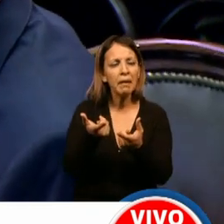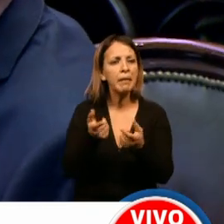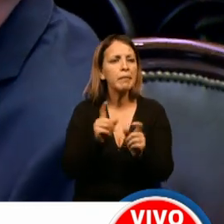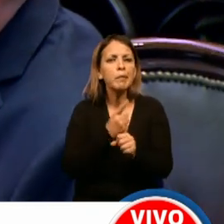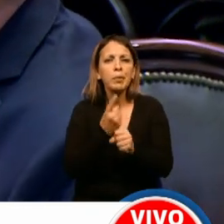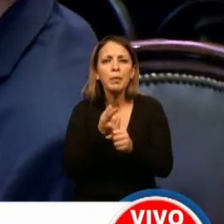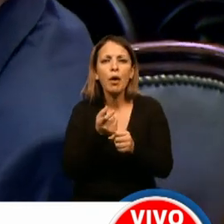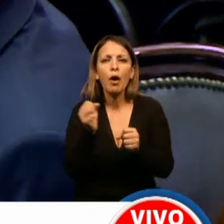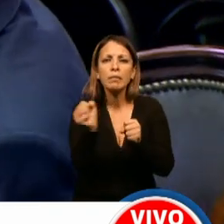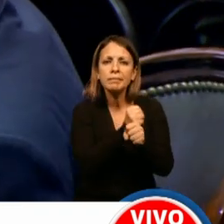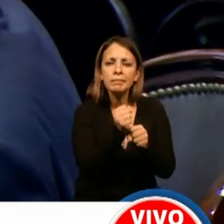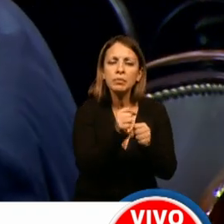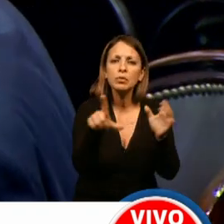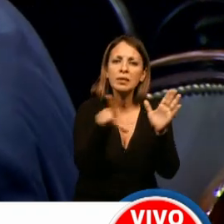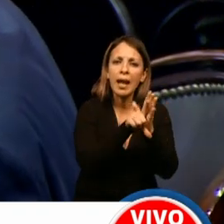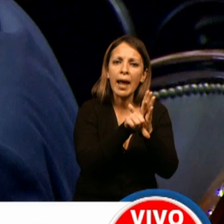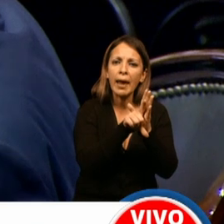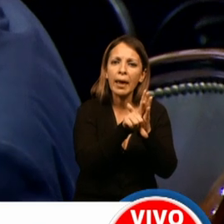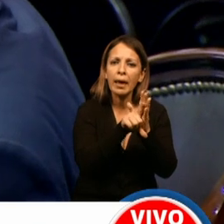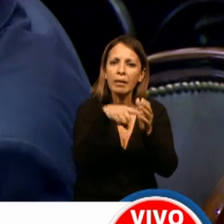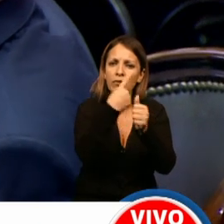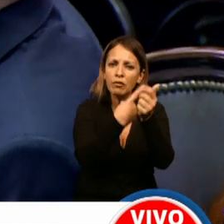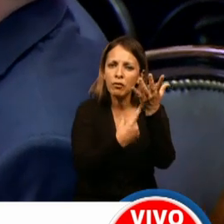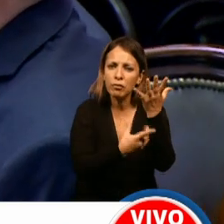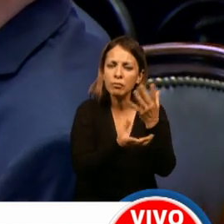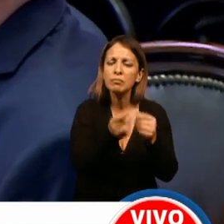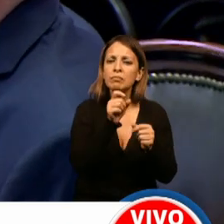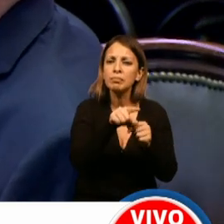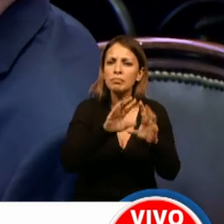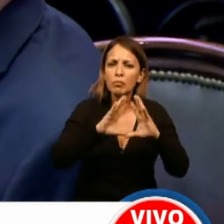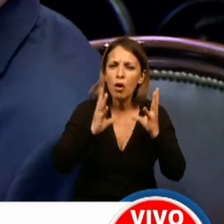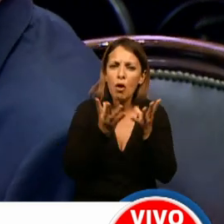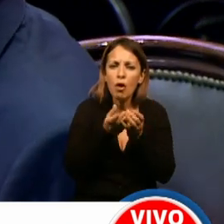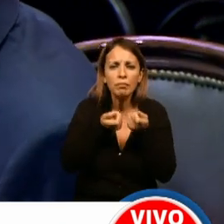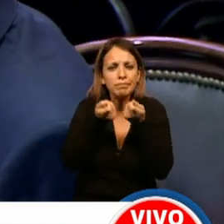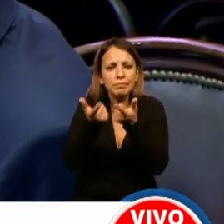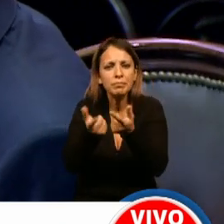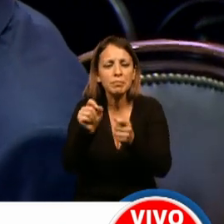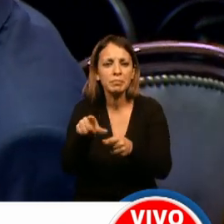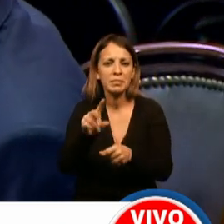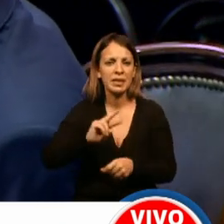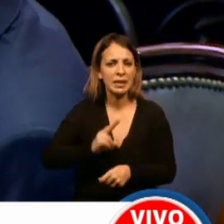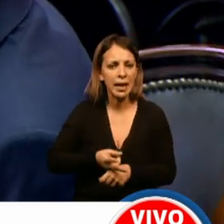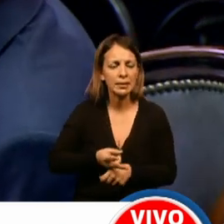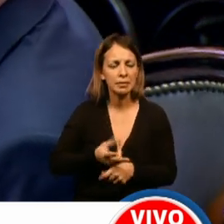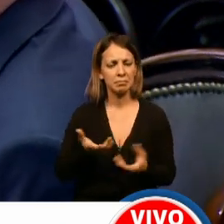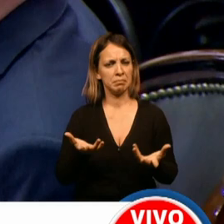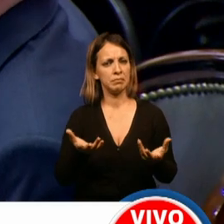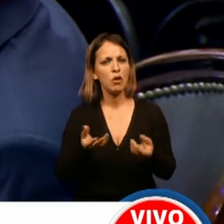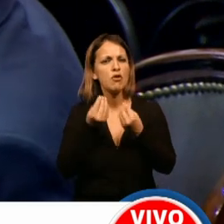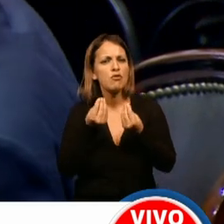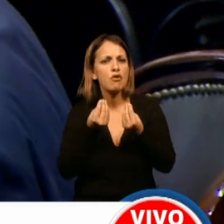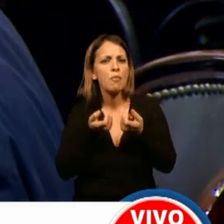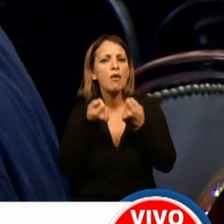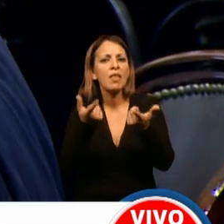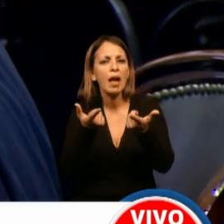ley integral trans no vamos también como decía el diputado ferraro a poder garantizar una